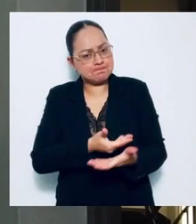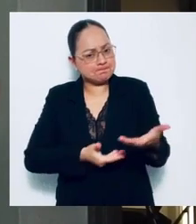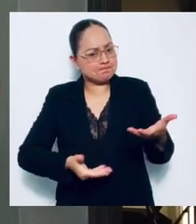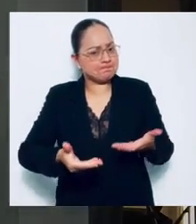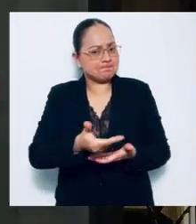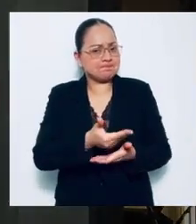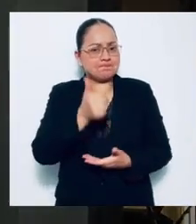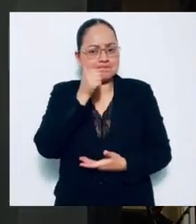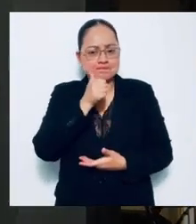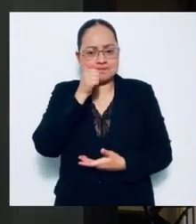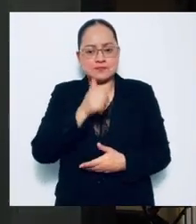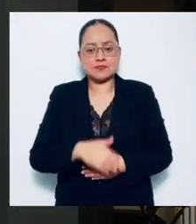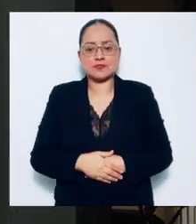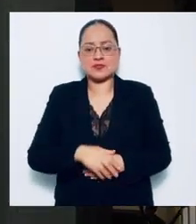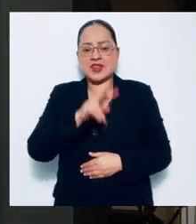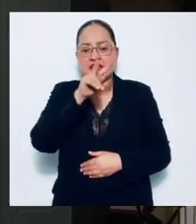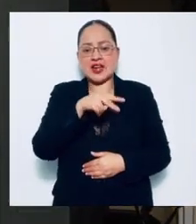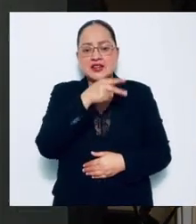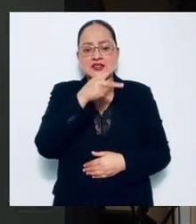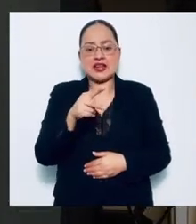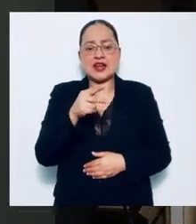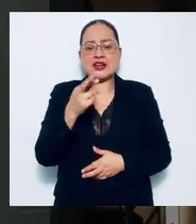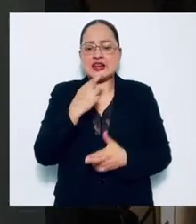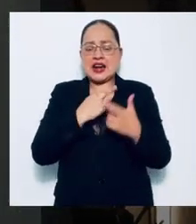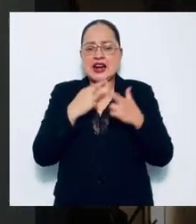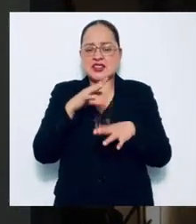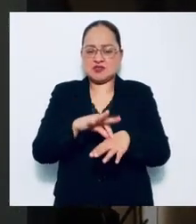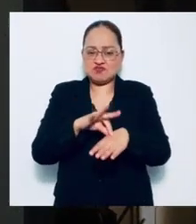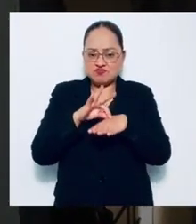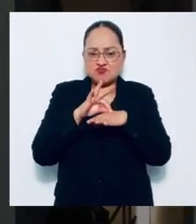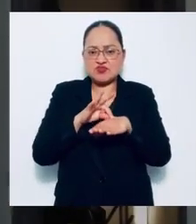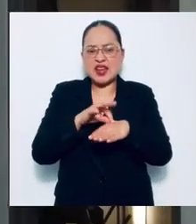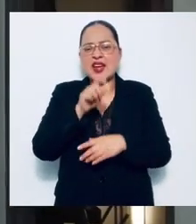compartir. ¿A qué se refiere tu hashtag Regresar a la Esencia?